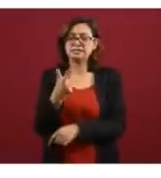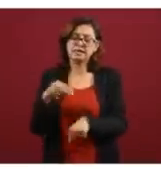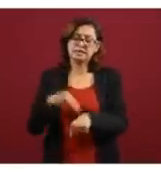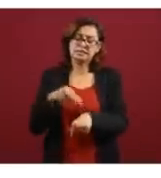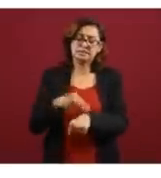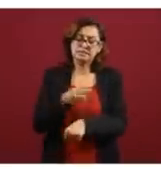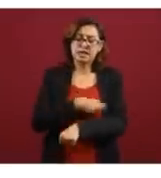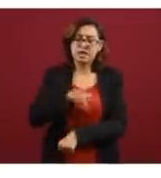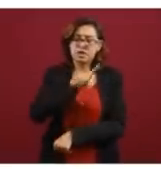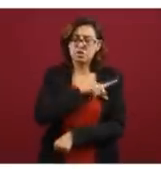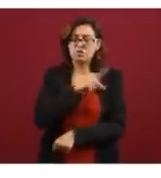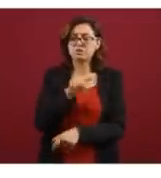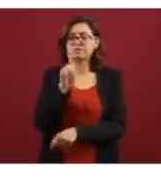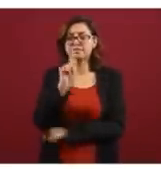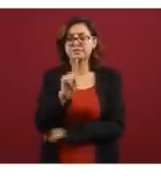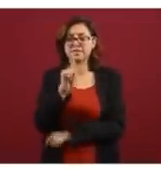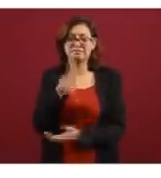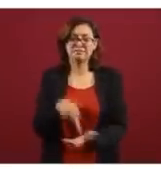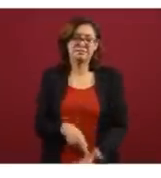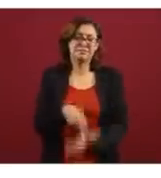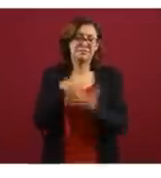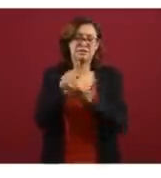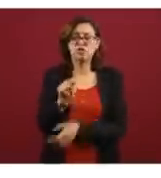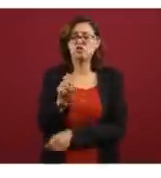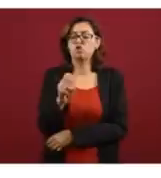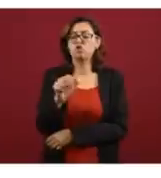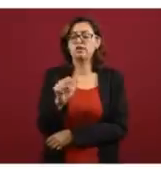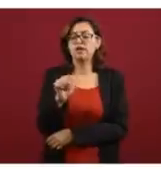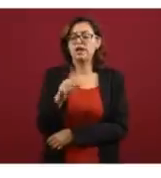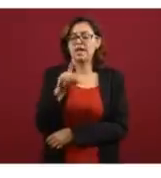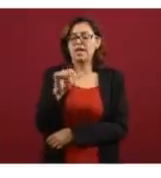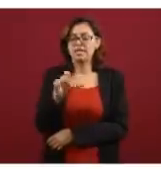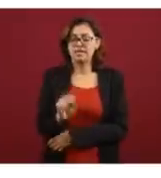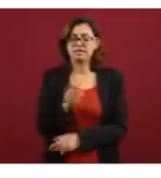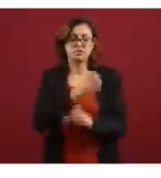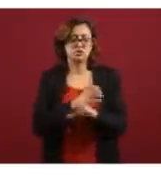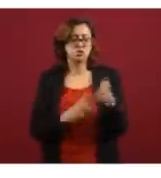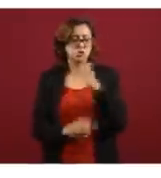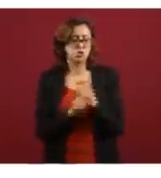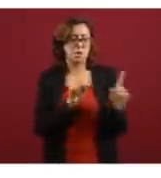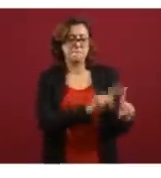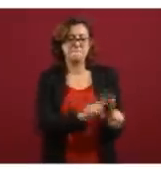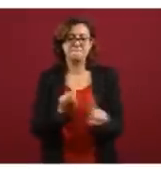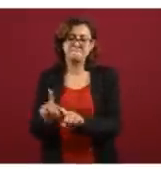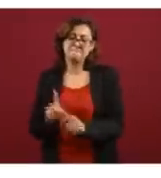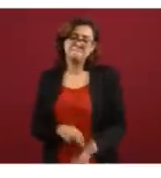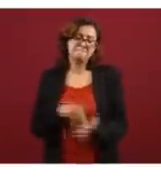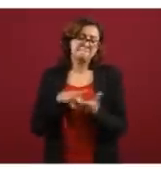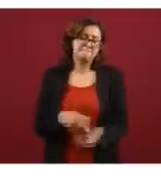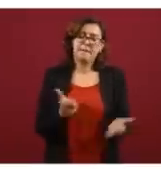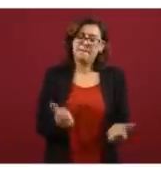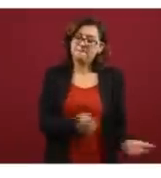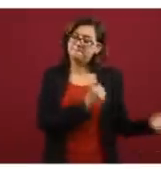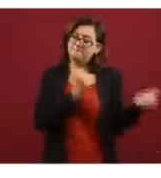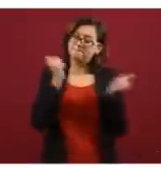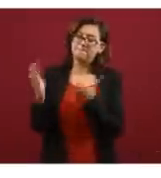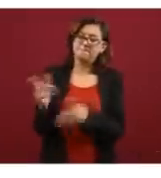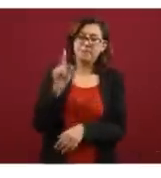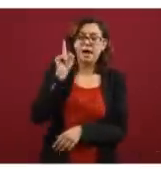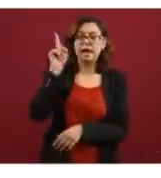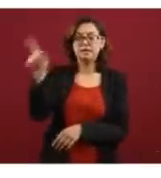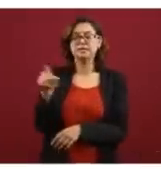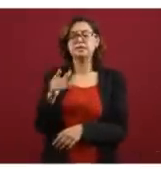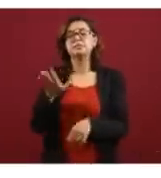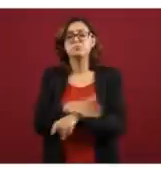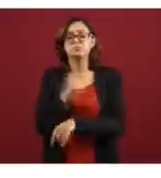y 70 toneladas de ayuda humanitaria para atender a la población que se vio afectada por el huracán que ustedes